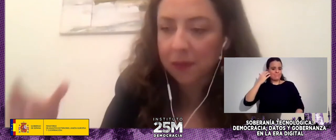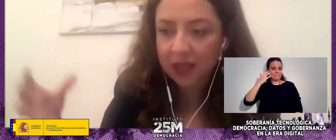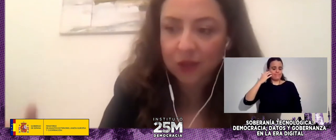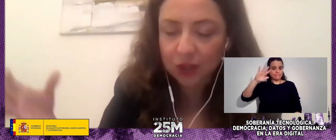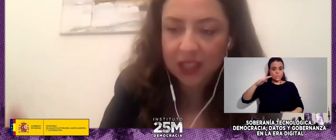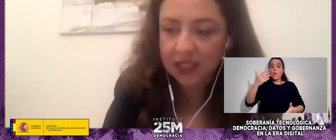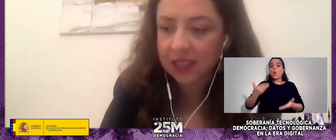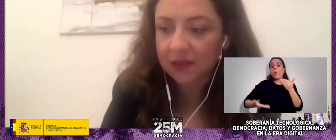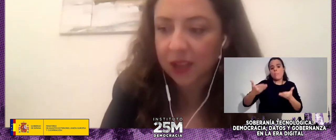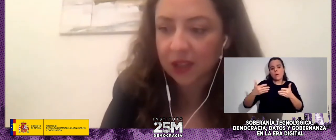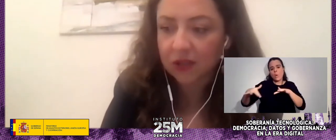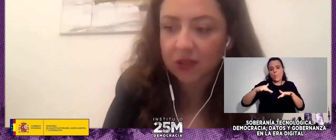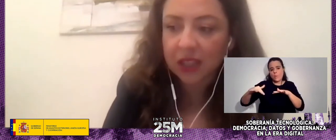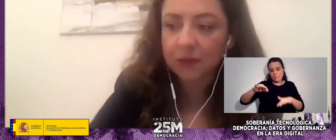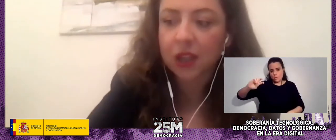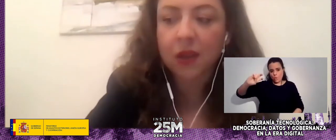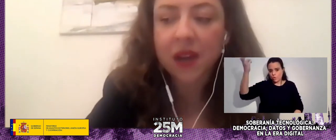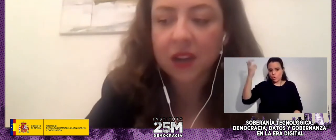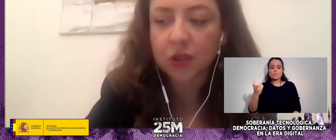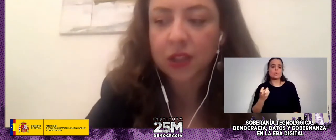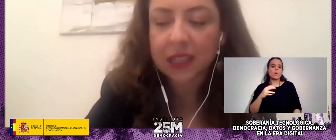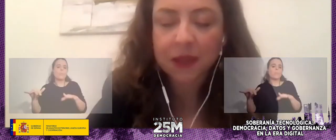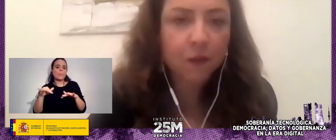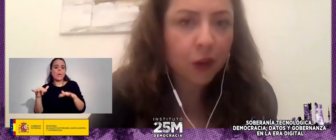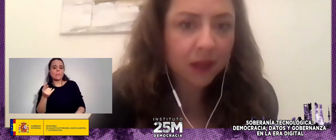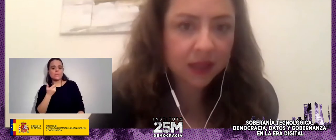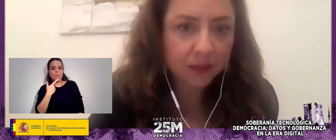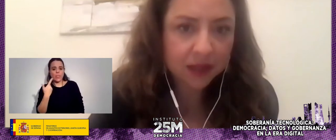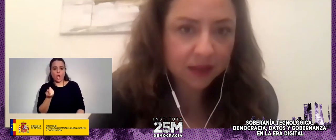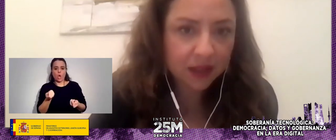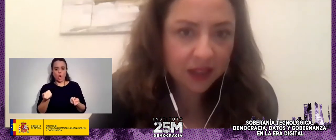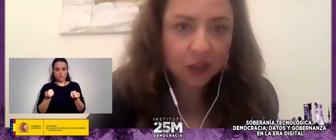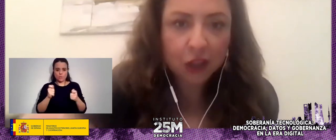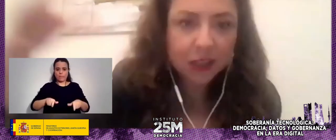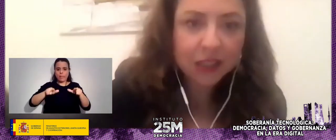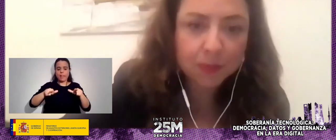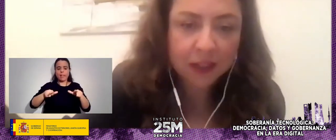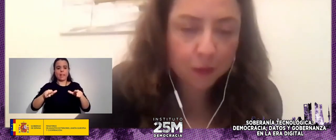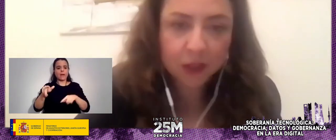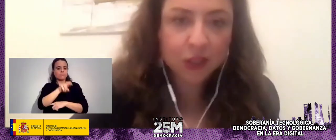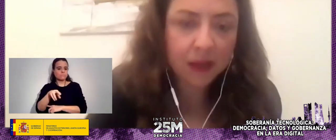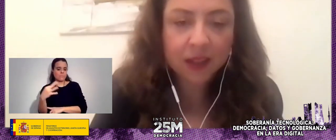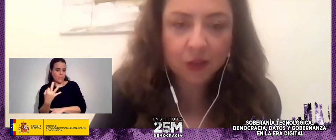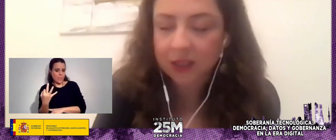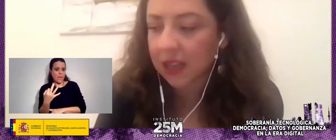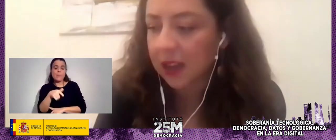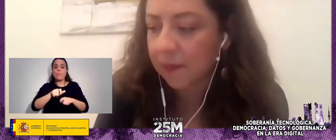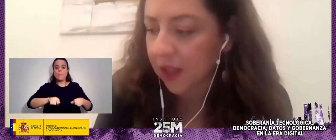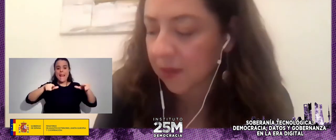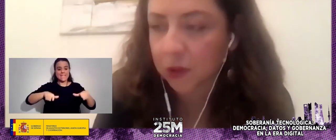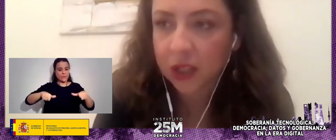Movimientos Que Dicen Bueno Tenemos Que Recuperar El Control De Las Plataformas Y Demás Y Todas Estas Plataformas Donde Está